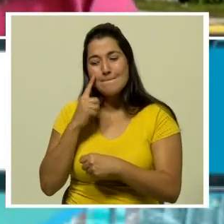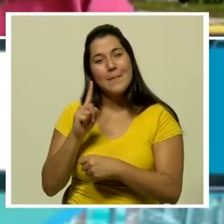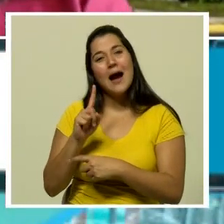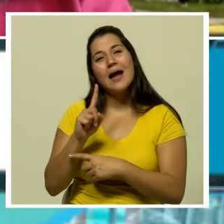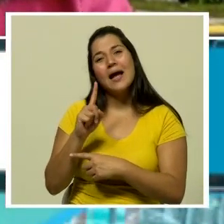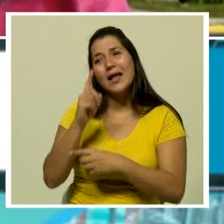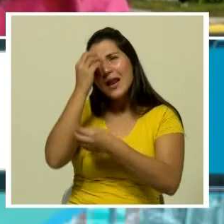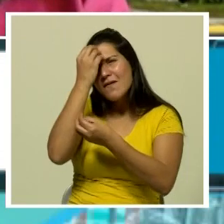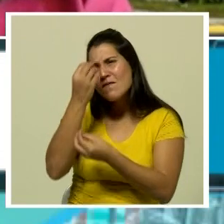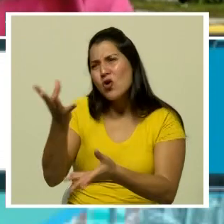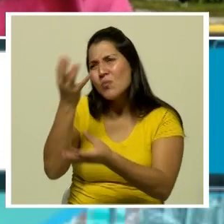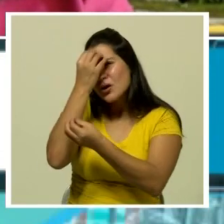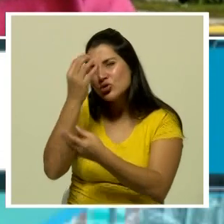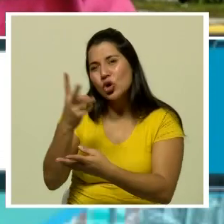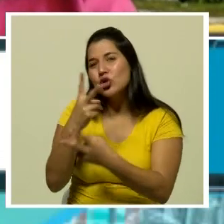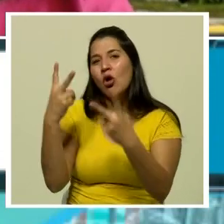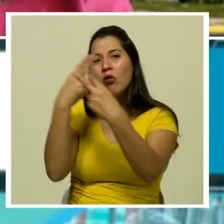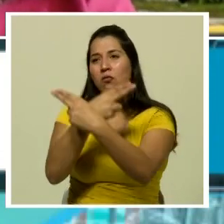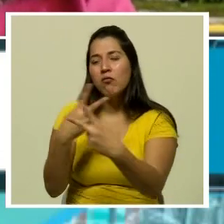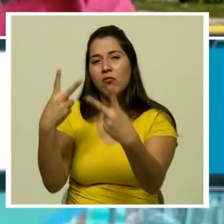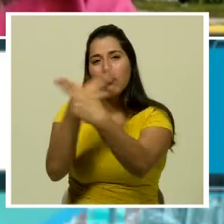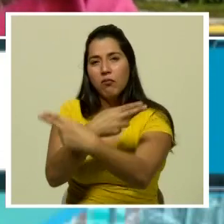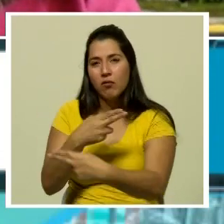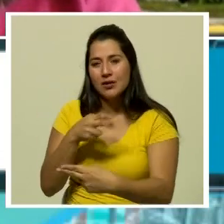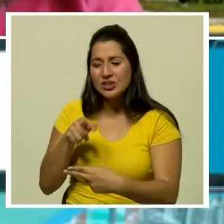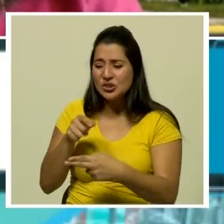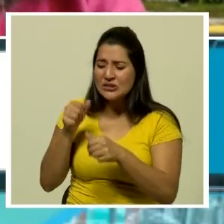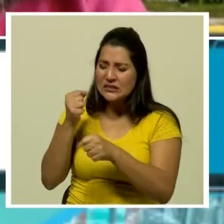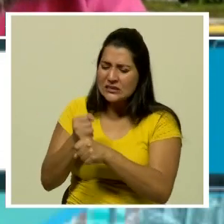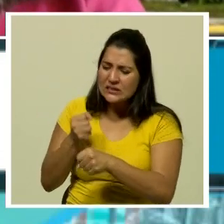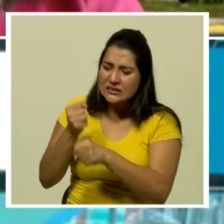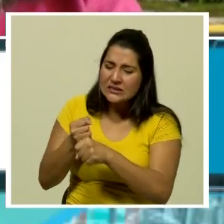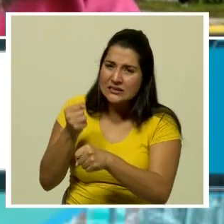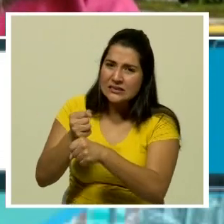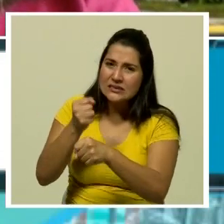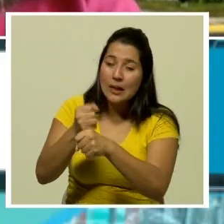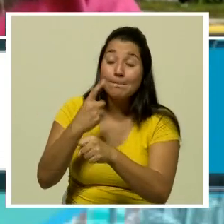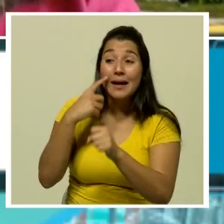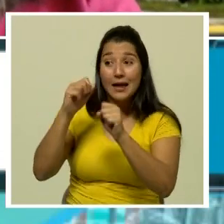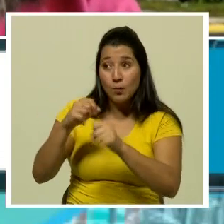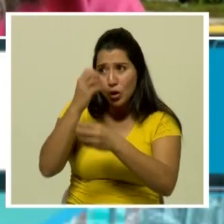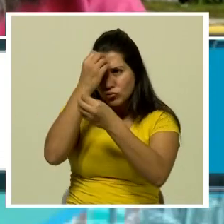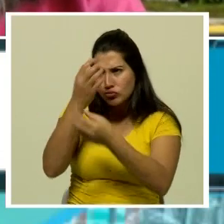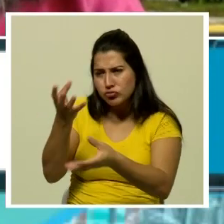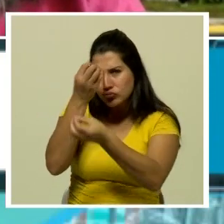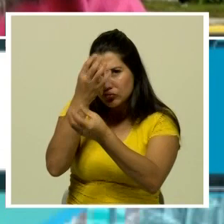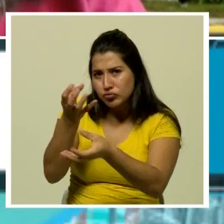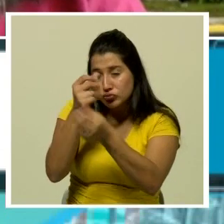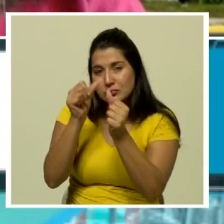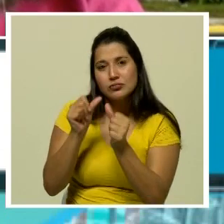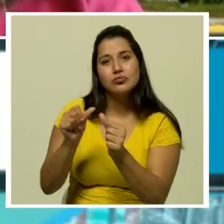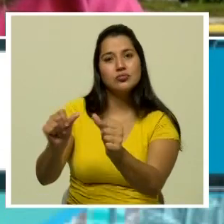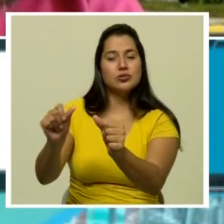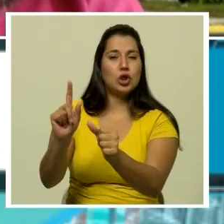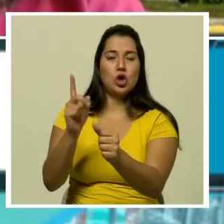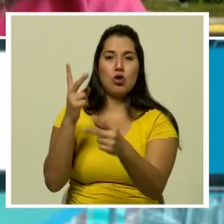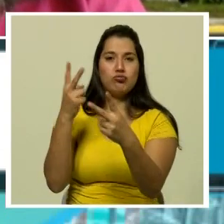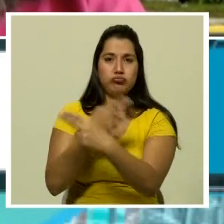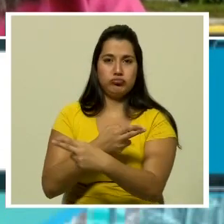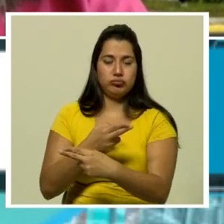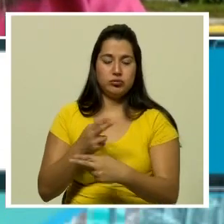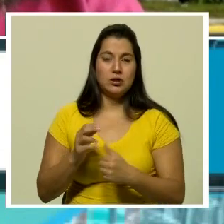el flujo de información verificada que es necesario, que no se detenga en ningún contexto de crisis. Y